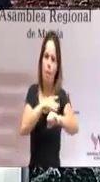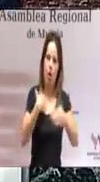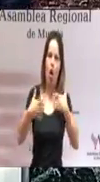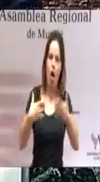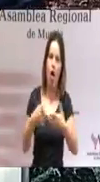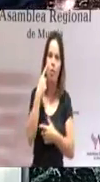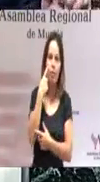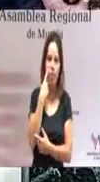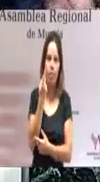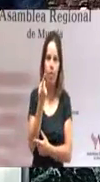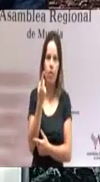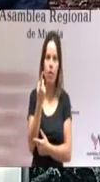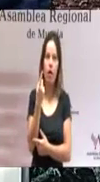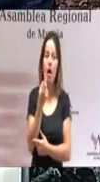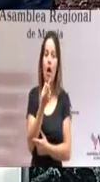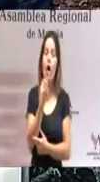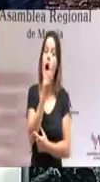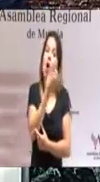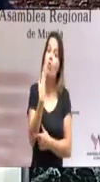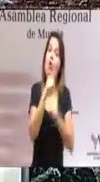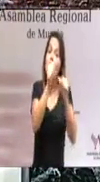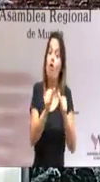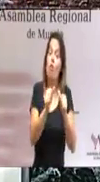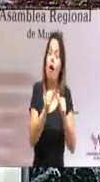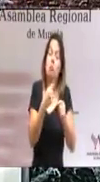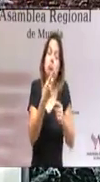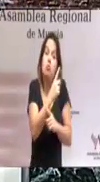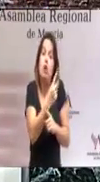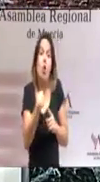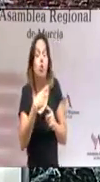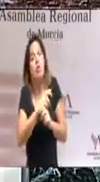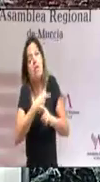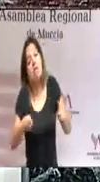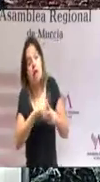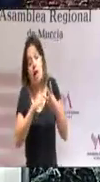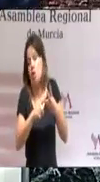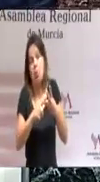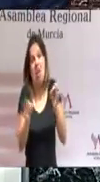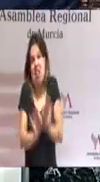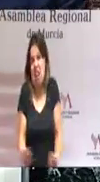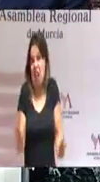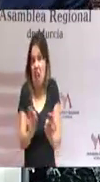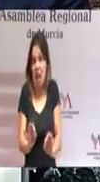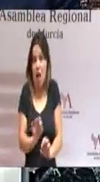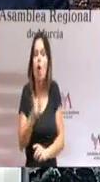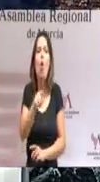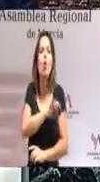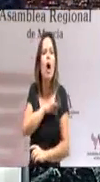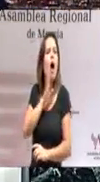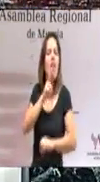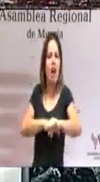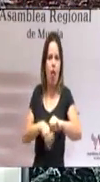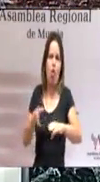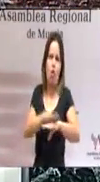Mire, unos actuamos de una forma y otros de otra, y otros directamente no actúan. Usted fue delegado del